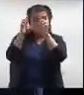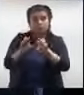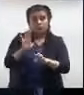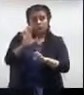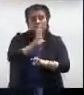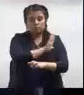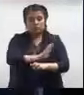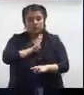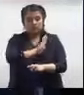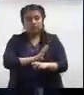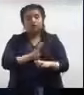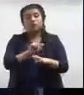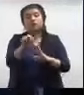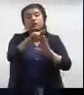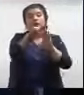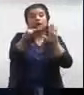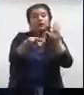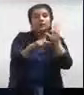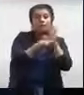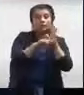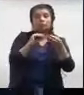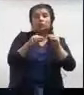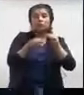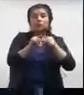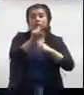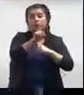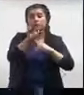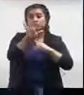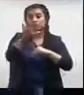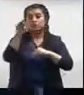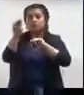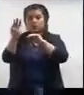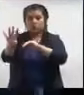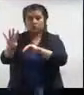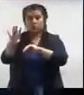bienes. Acuerdo ministerial número